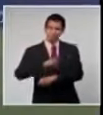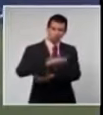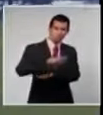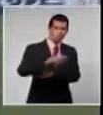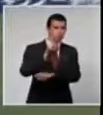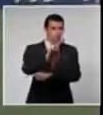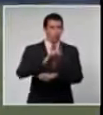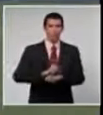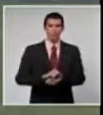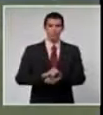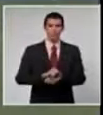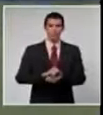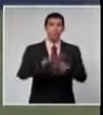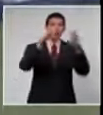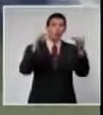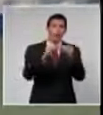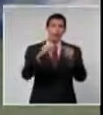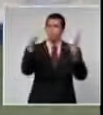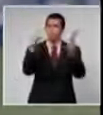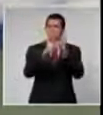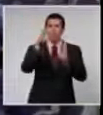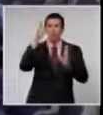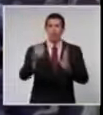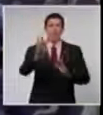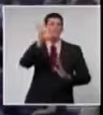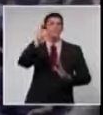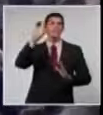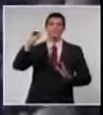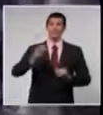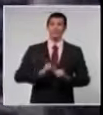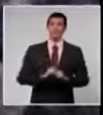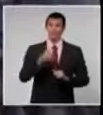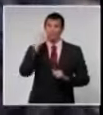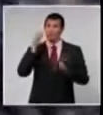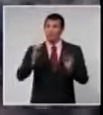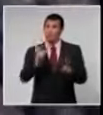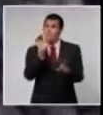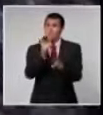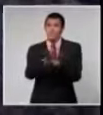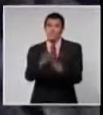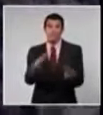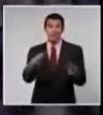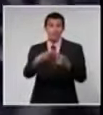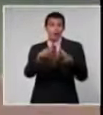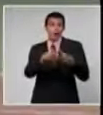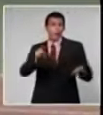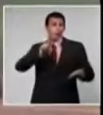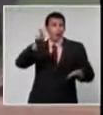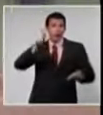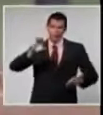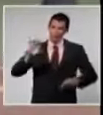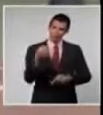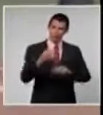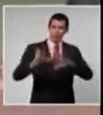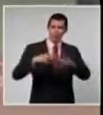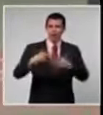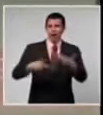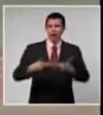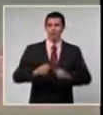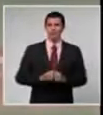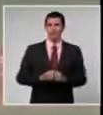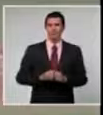22 turnos, ratificando un debut espectacular en el béisbol asiático de más alto nivel. Su compatriota y